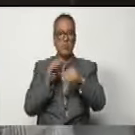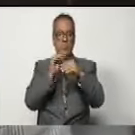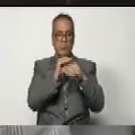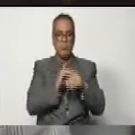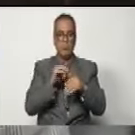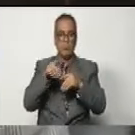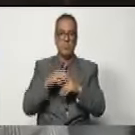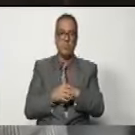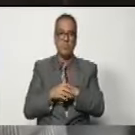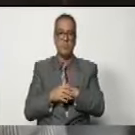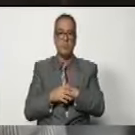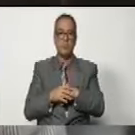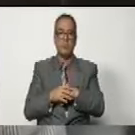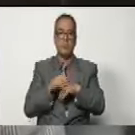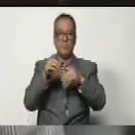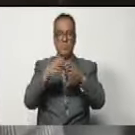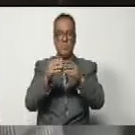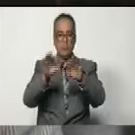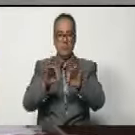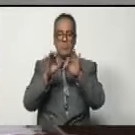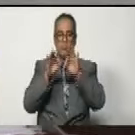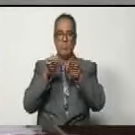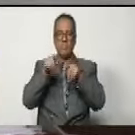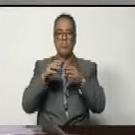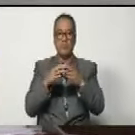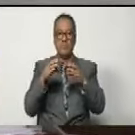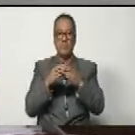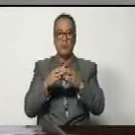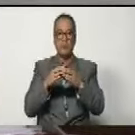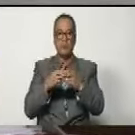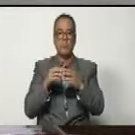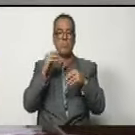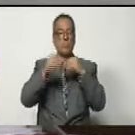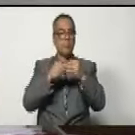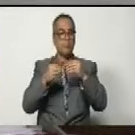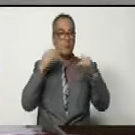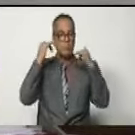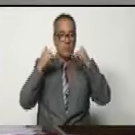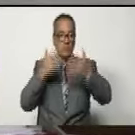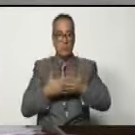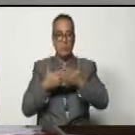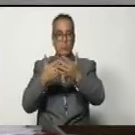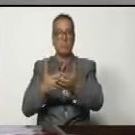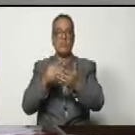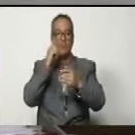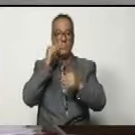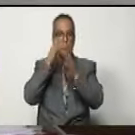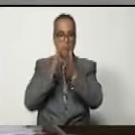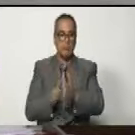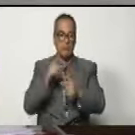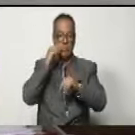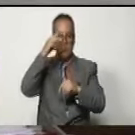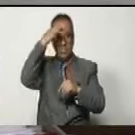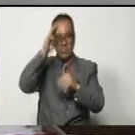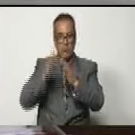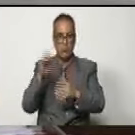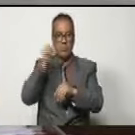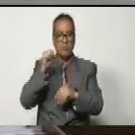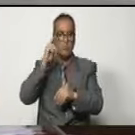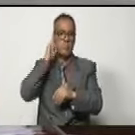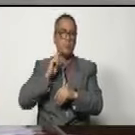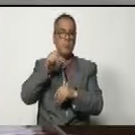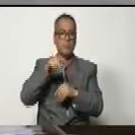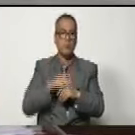convocatoria de una sesión especial para celebrar el otorgamiento de la ciudadanía mexicana a nuestro libertador Simón